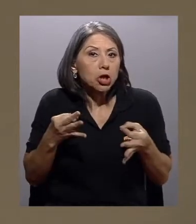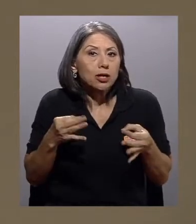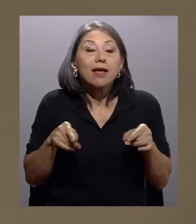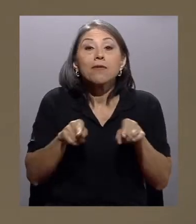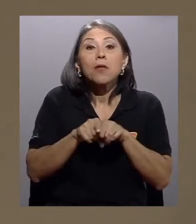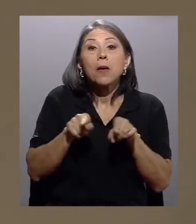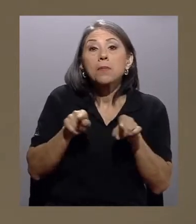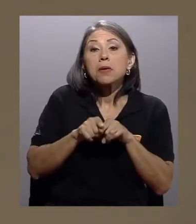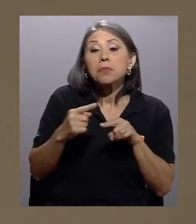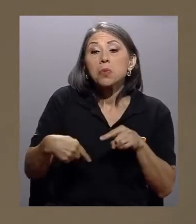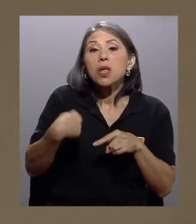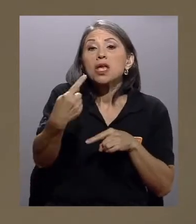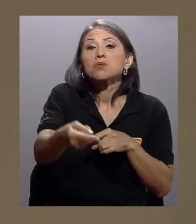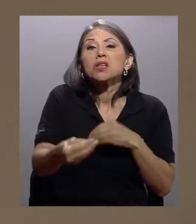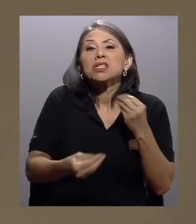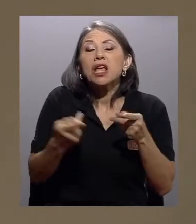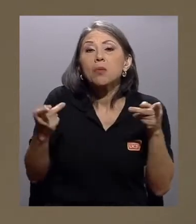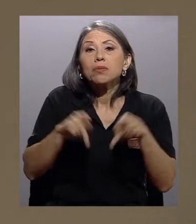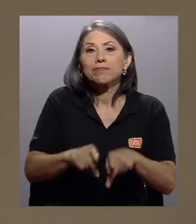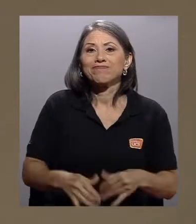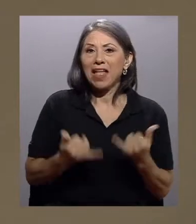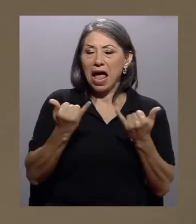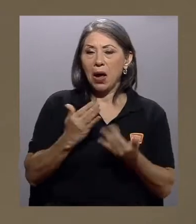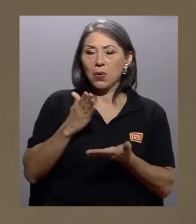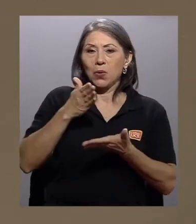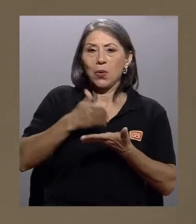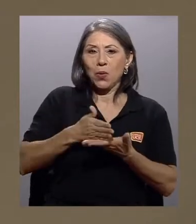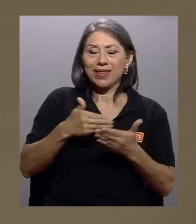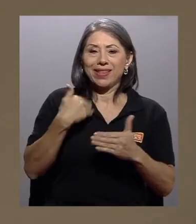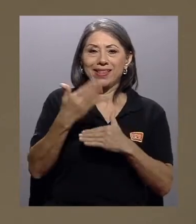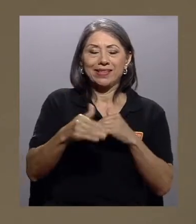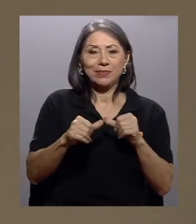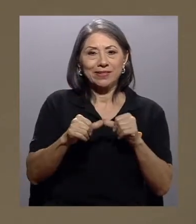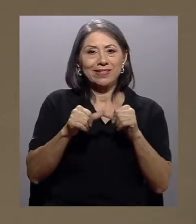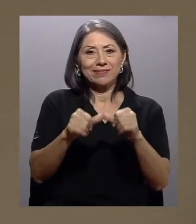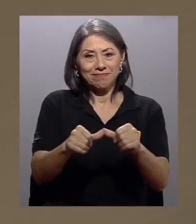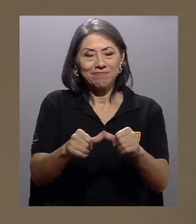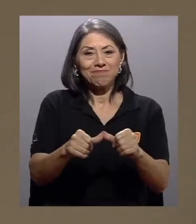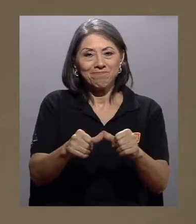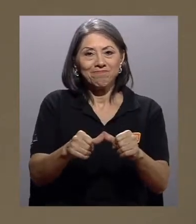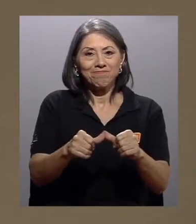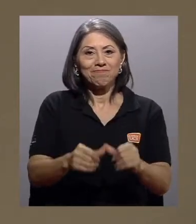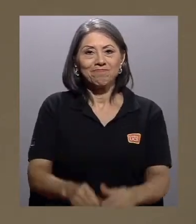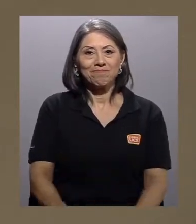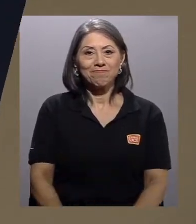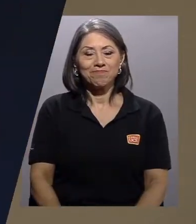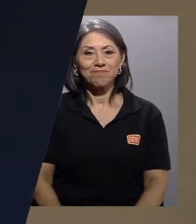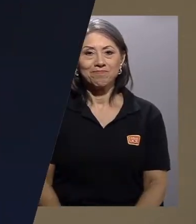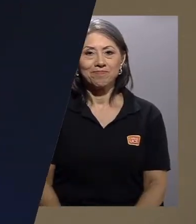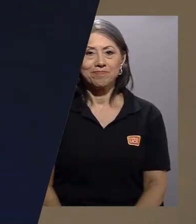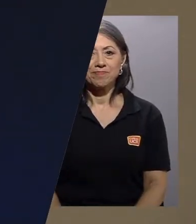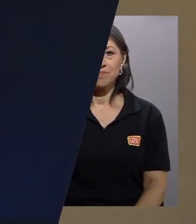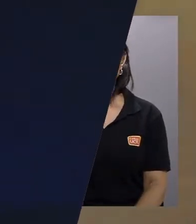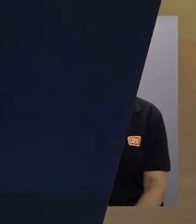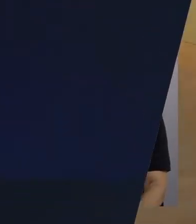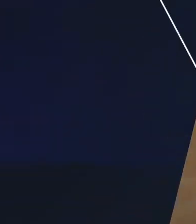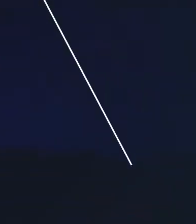sino también a lo que vendría después de esta pandemia. Vamos a un corte y volvemos en unos